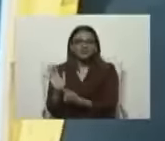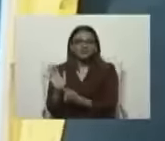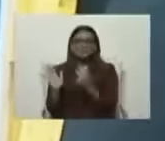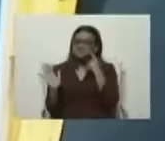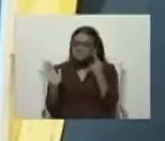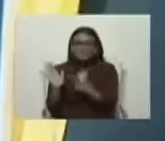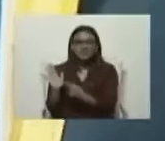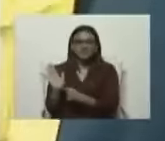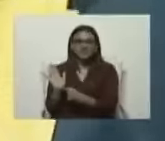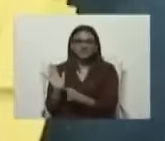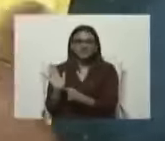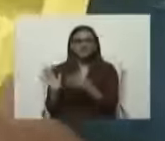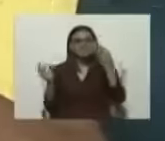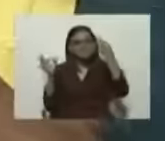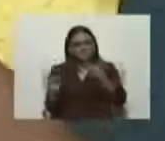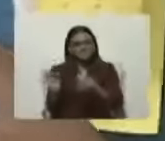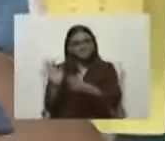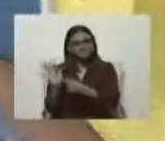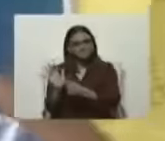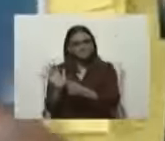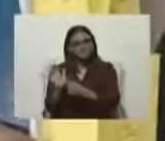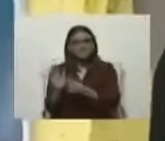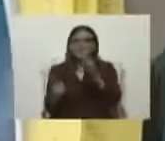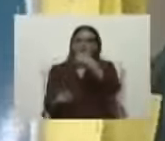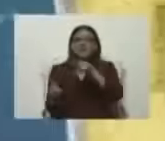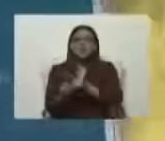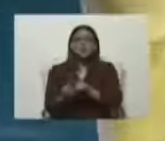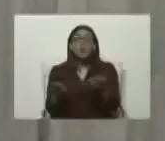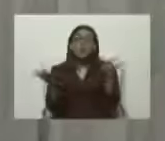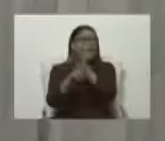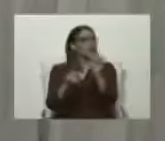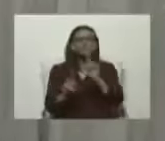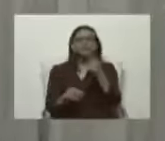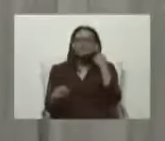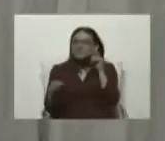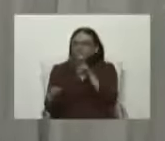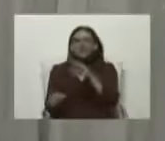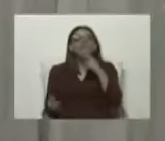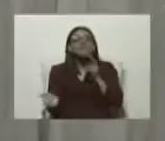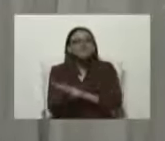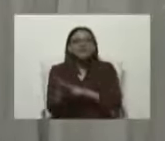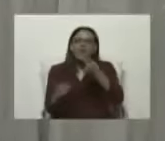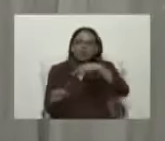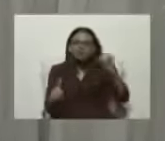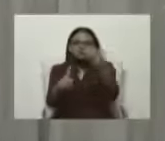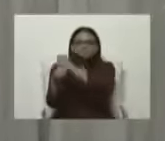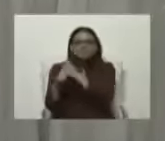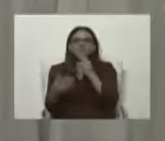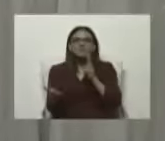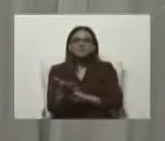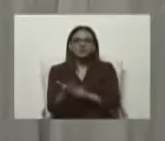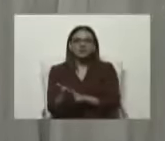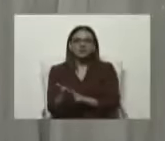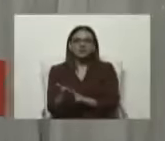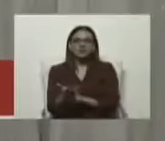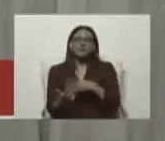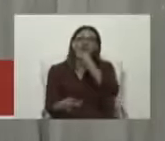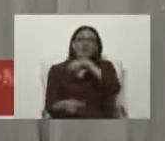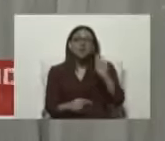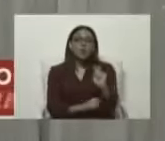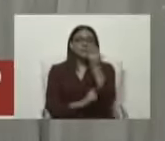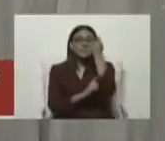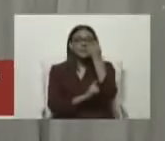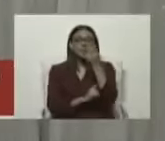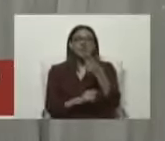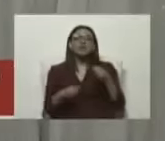está el bojote. Por más que se tongoneen, se les vio el bojote. Se atreven por primera vez a